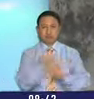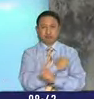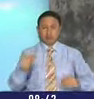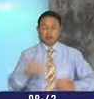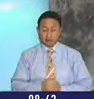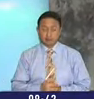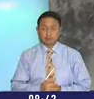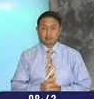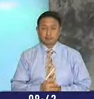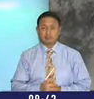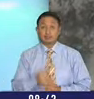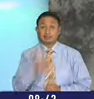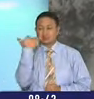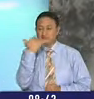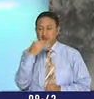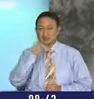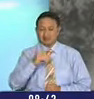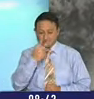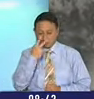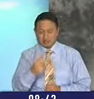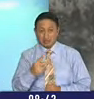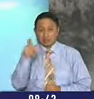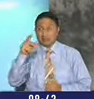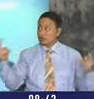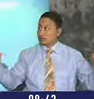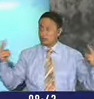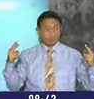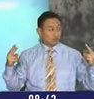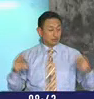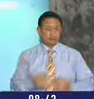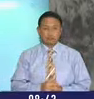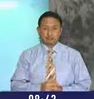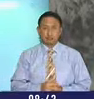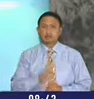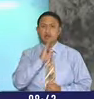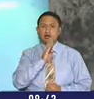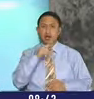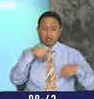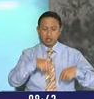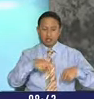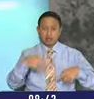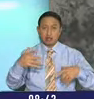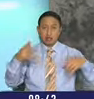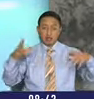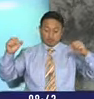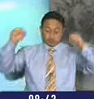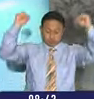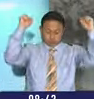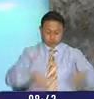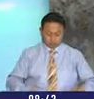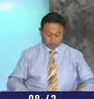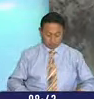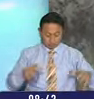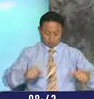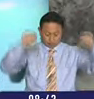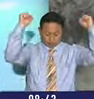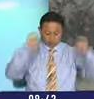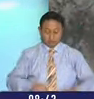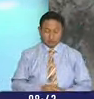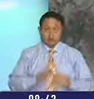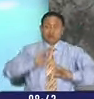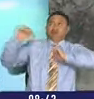maltratados. Sonriente frente a dos personas más, en un tanque lleno de agua, lanza a un perro. La mascota